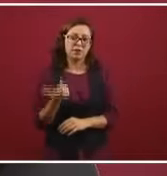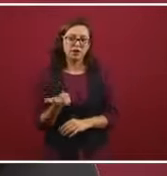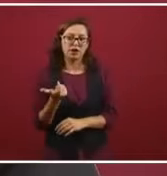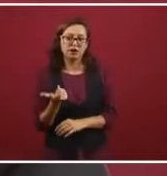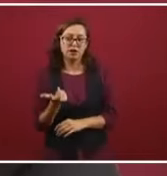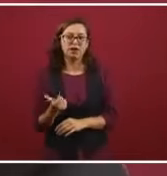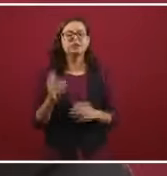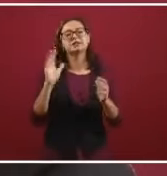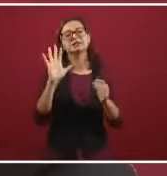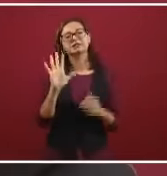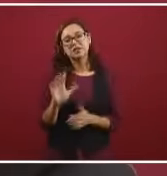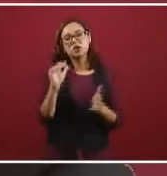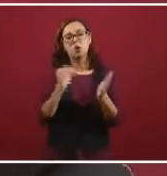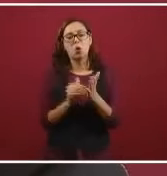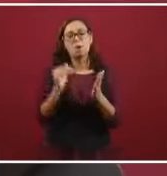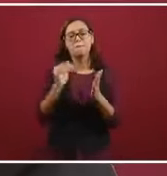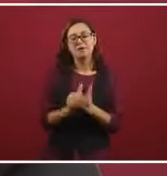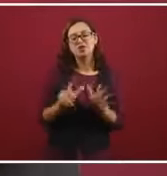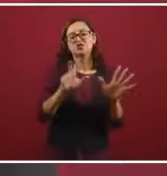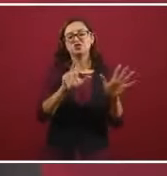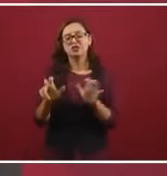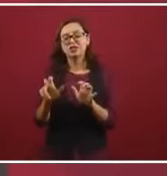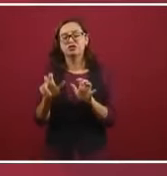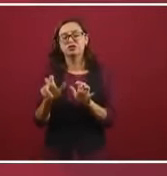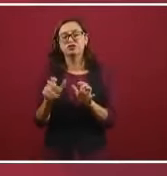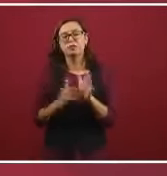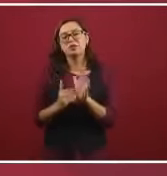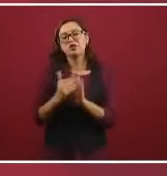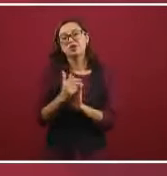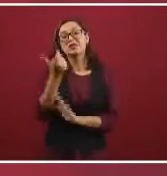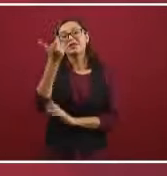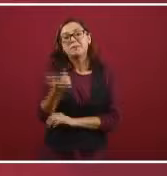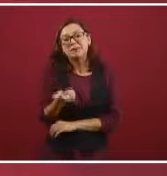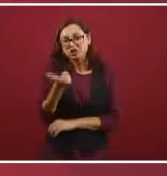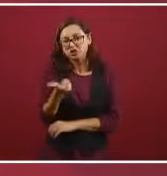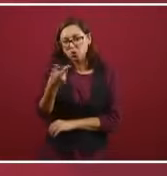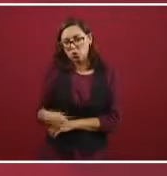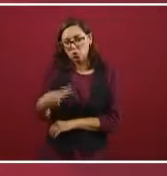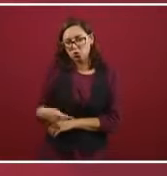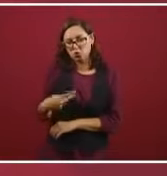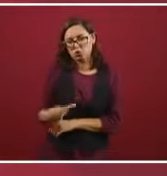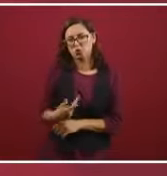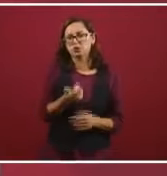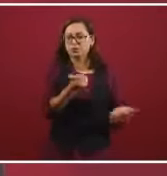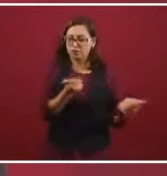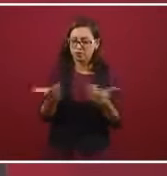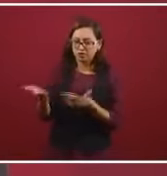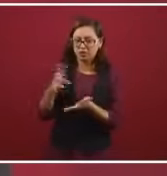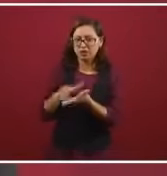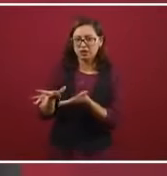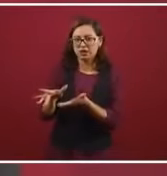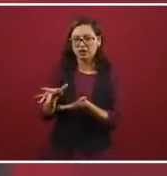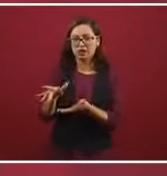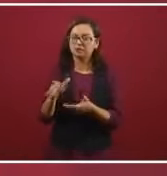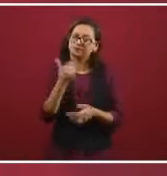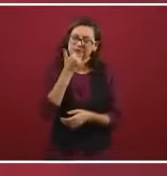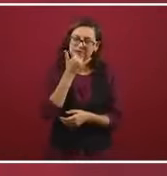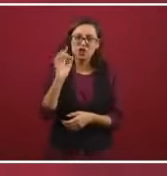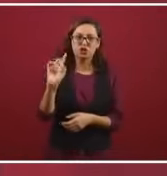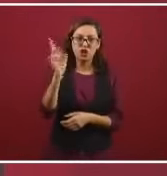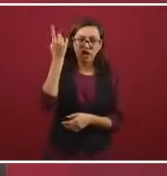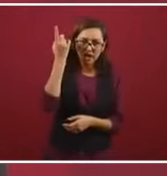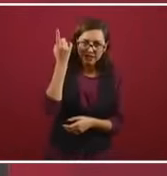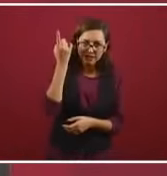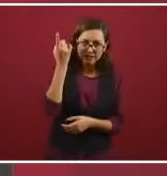5.800 millones sería la traducción. Y esa cantidad es la que de dólares. Esa es la que